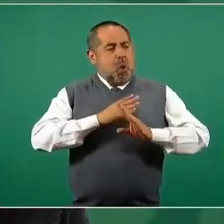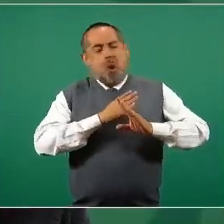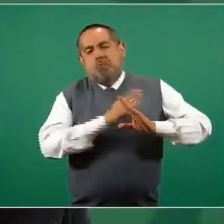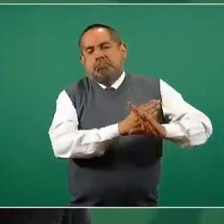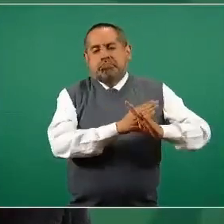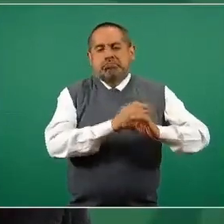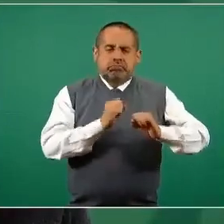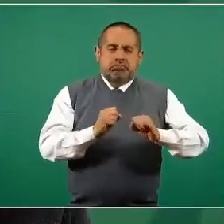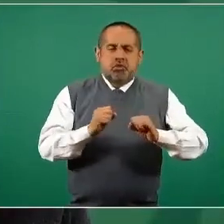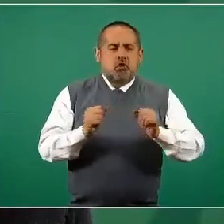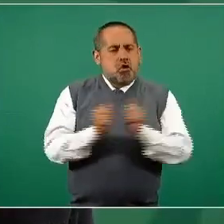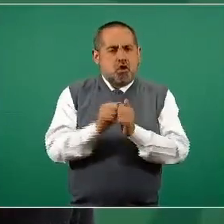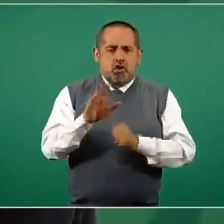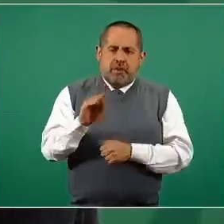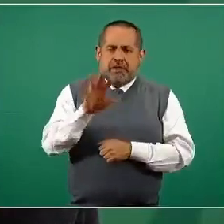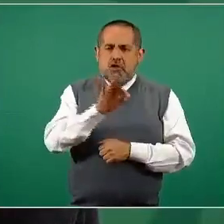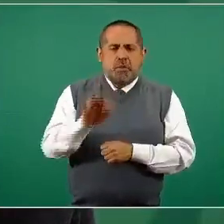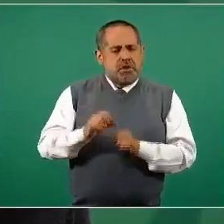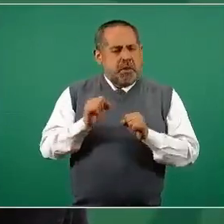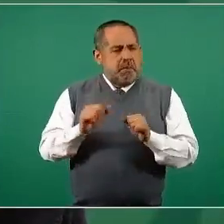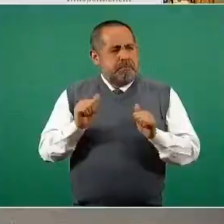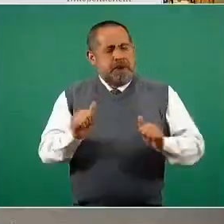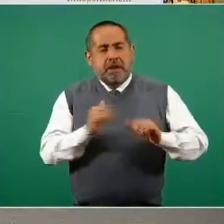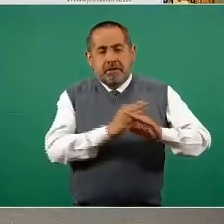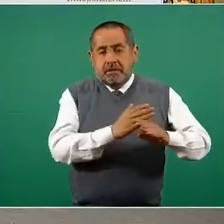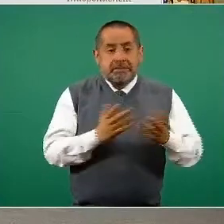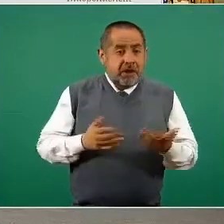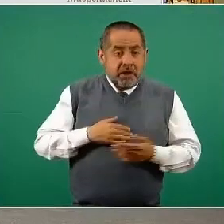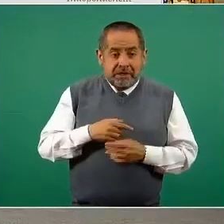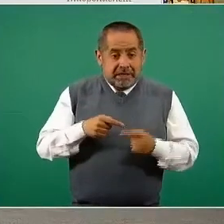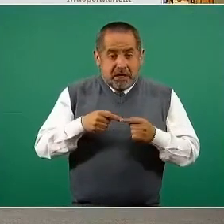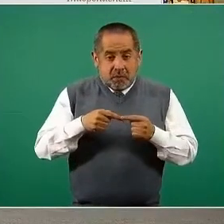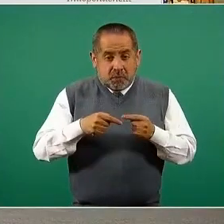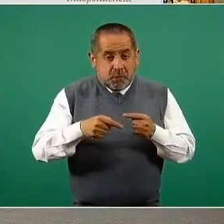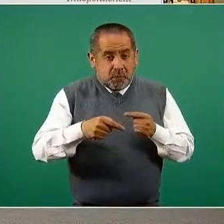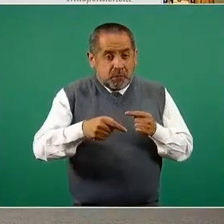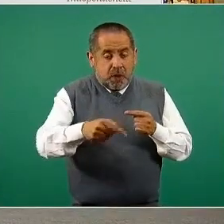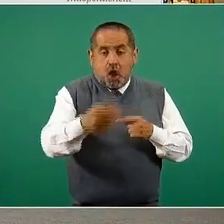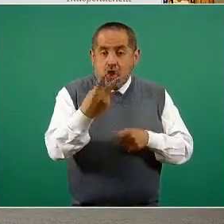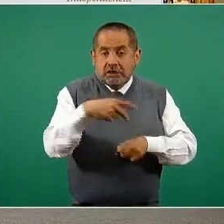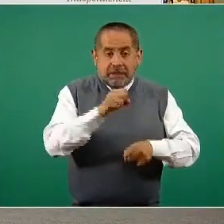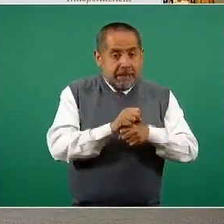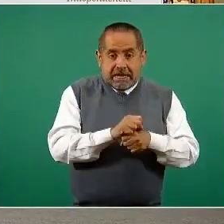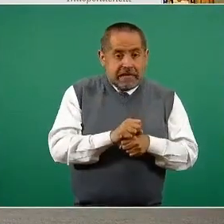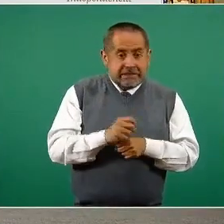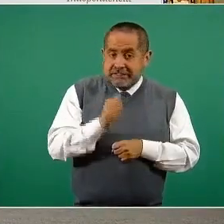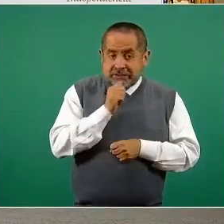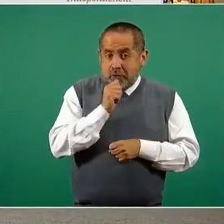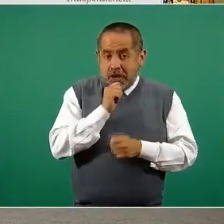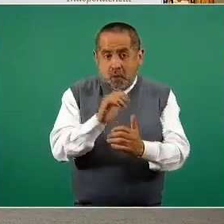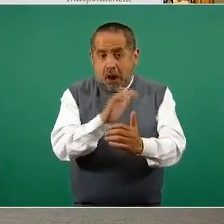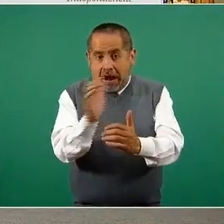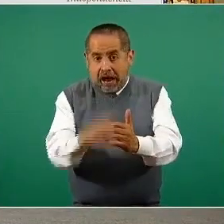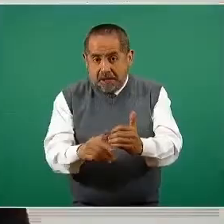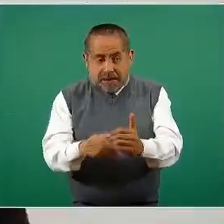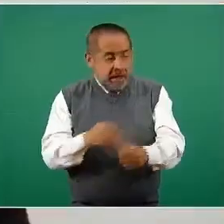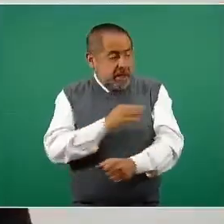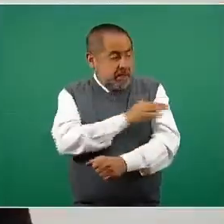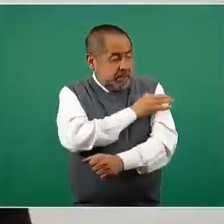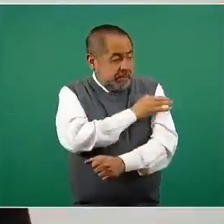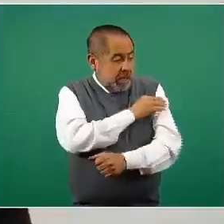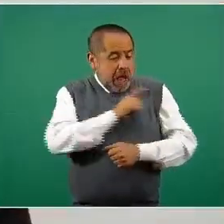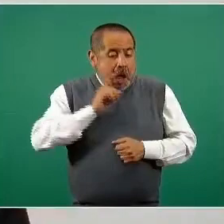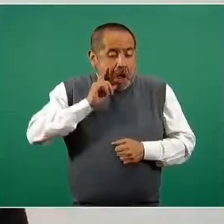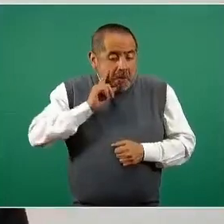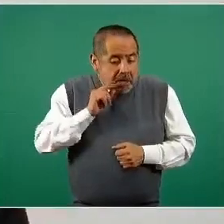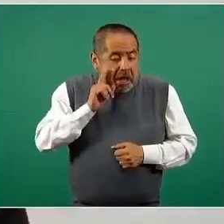del 95%. Pero mientras eso sucede, o sea, es decir, en esas primeras 2 semanas después de la primera dosis o en esas también primeras